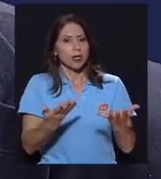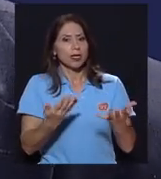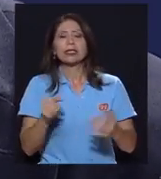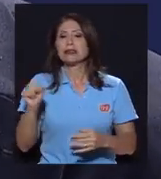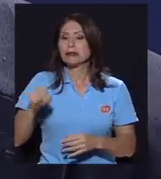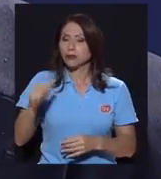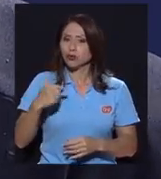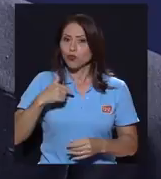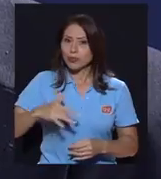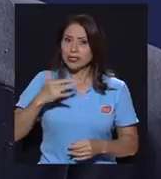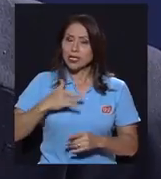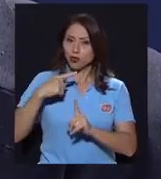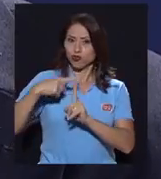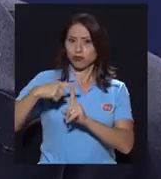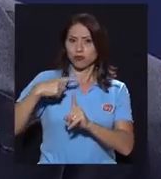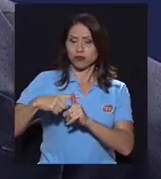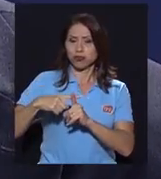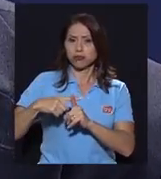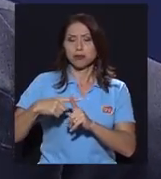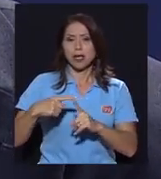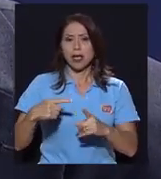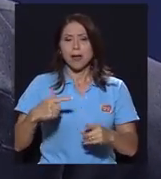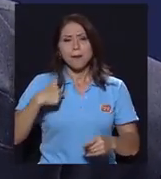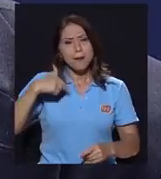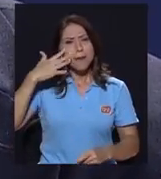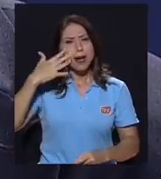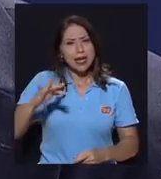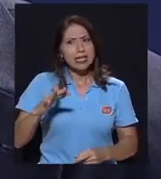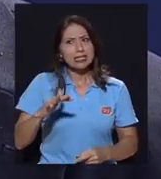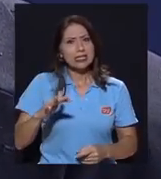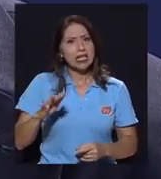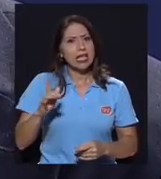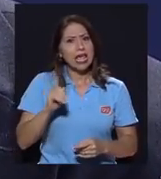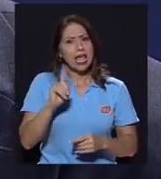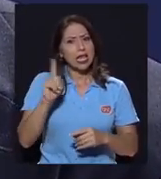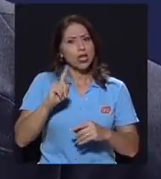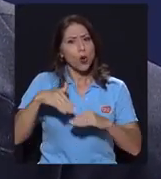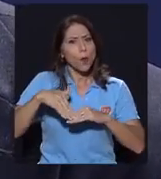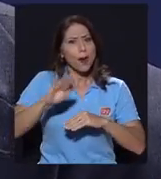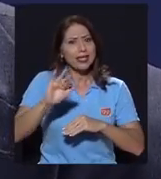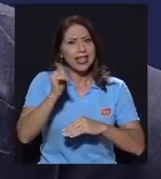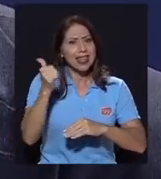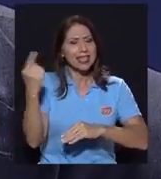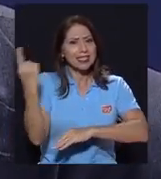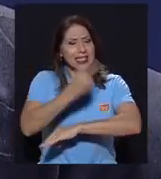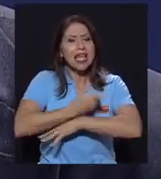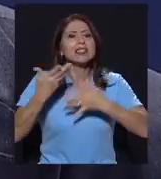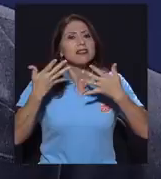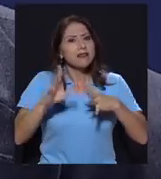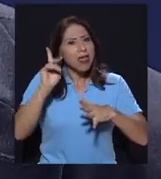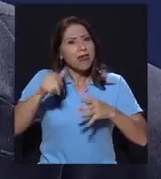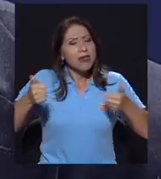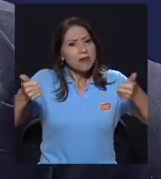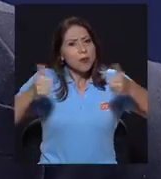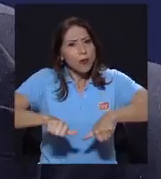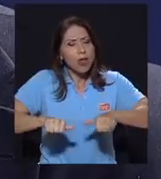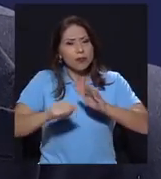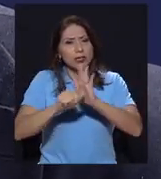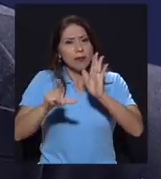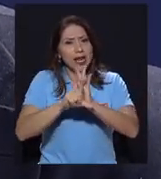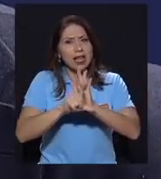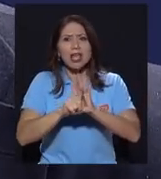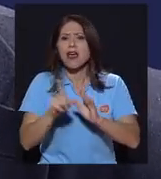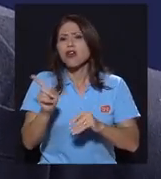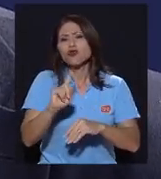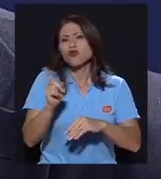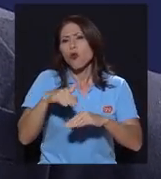me parece que en no más de 10 días deberíamos tener aprobado ya en la asamblea legislativa no más